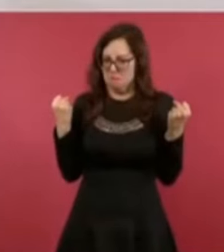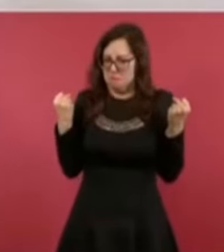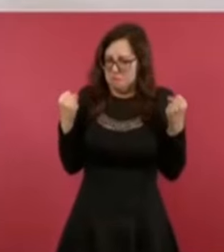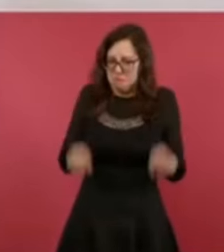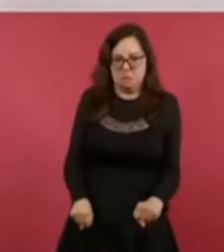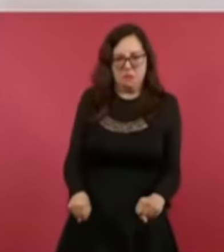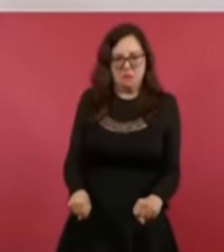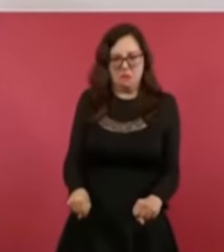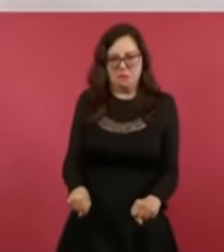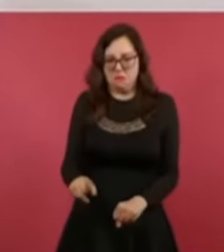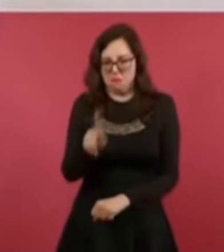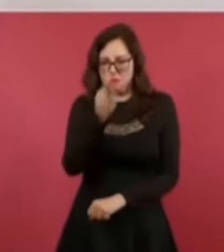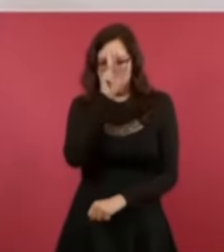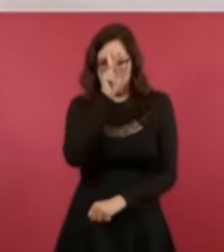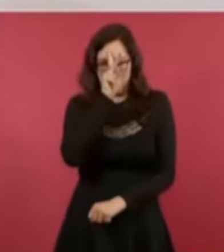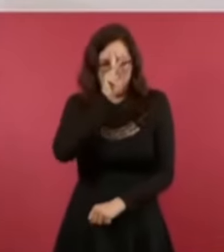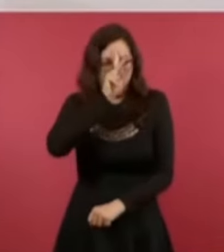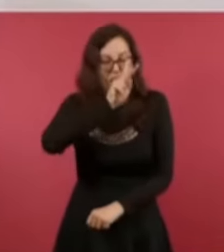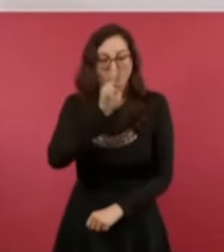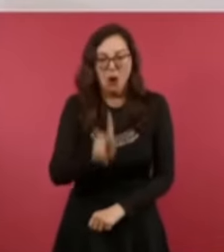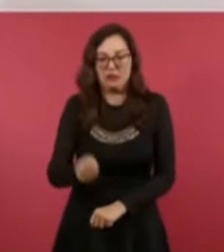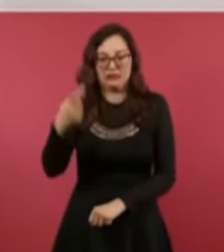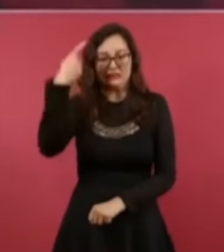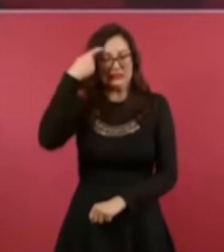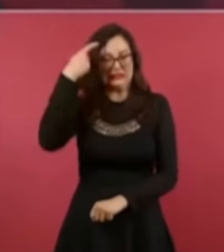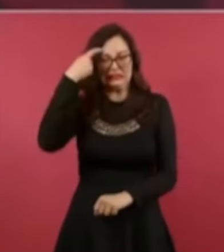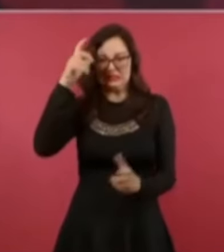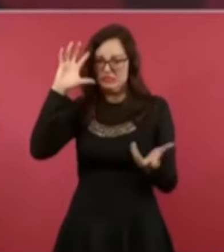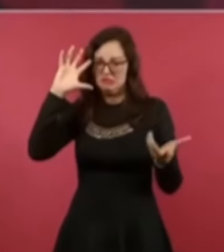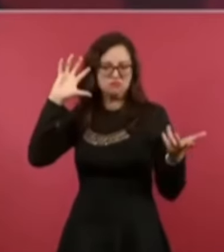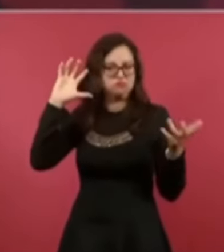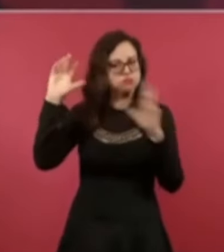está lo irracional.